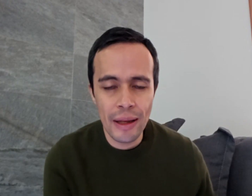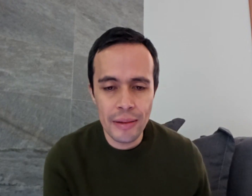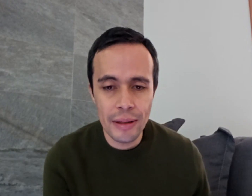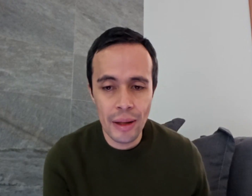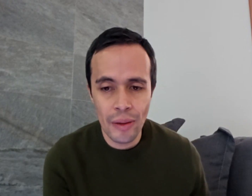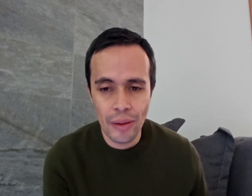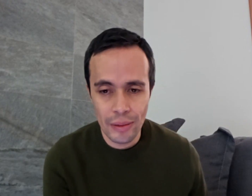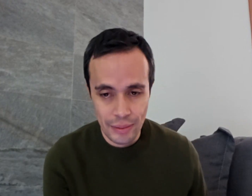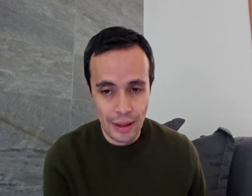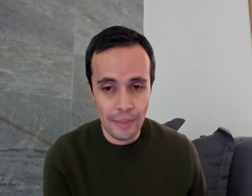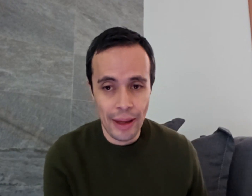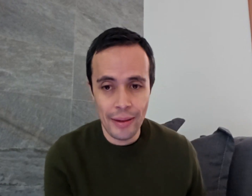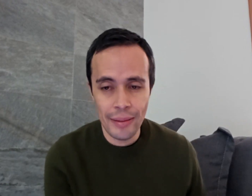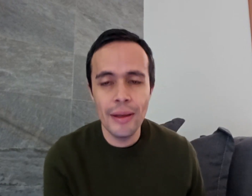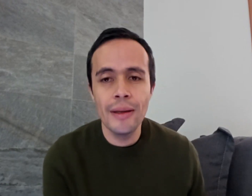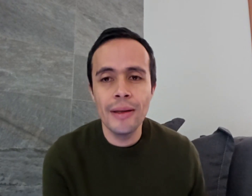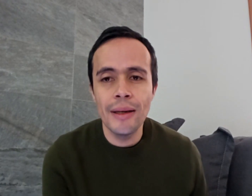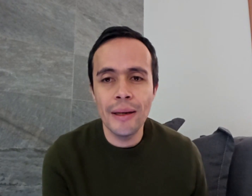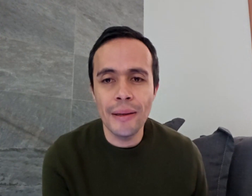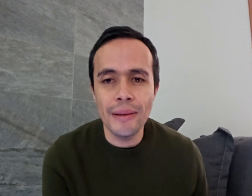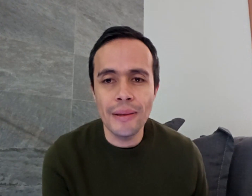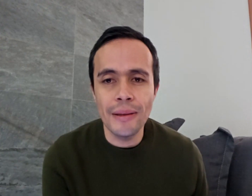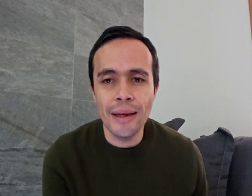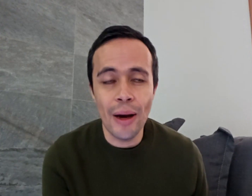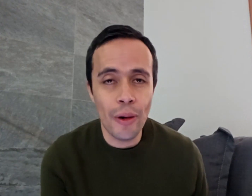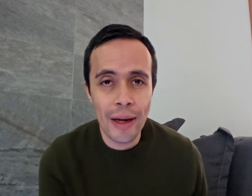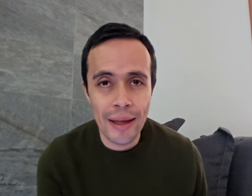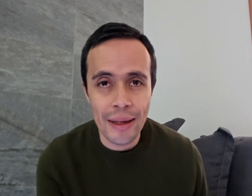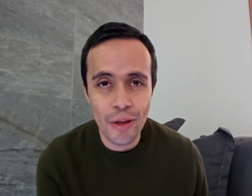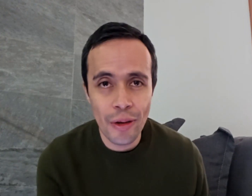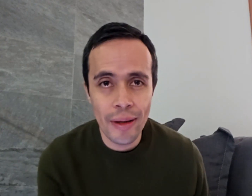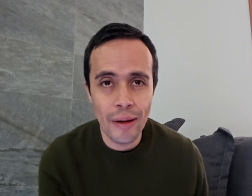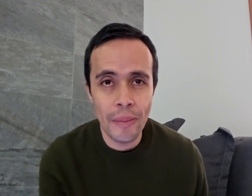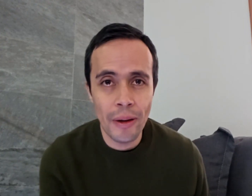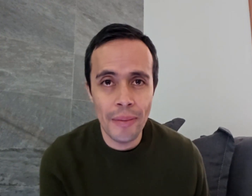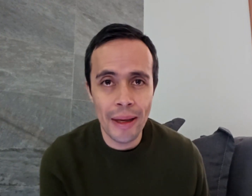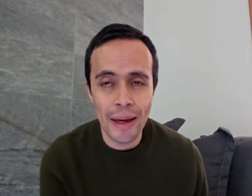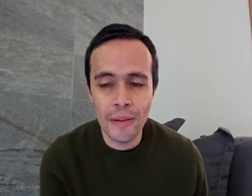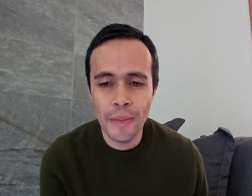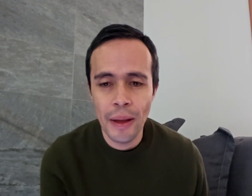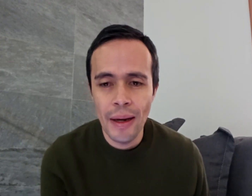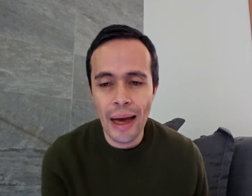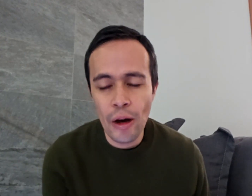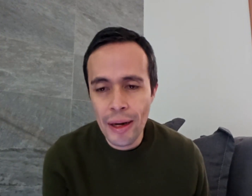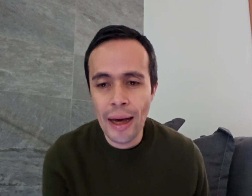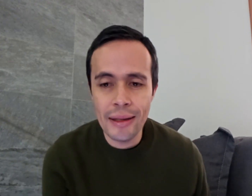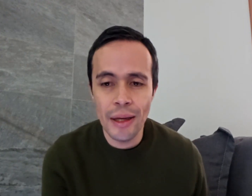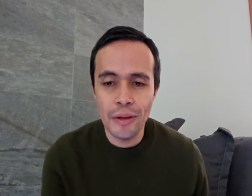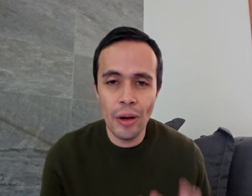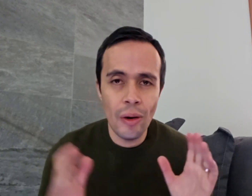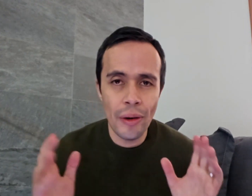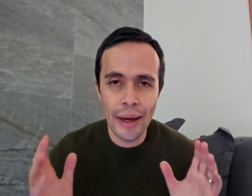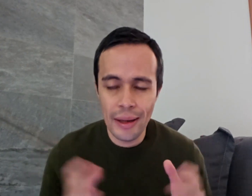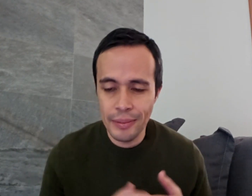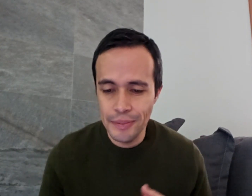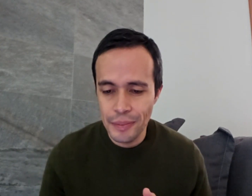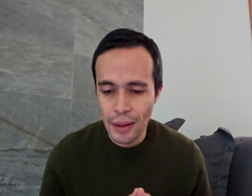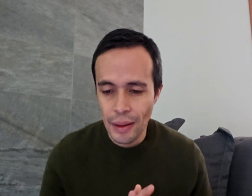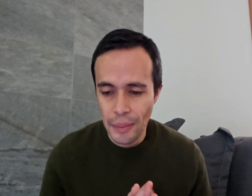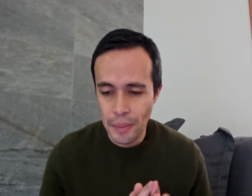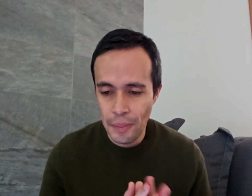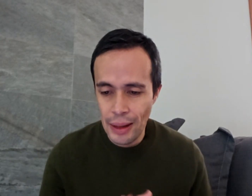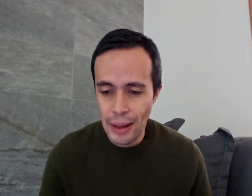con la finta, sino también La Jornada, y eso generó polémica, ¿no? La Jornada dice, yo lo